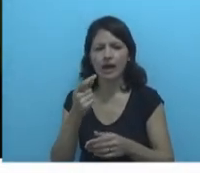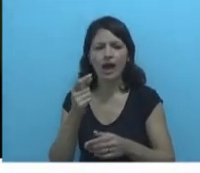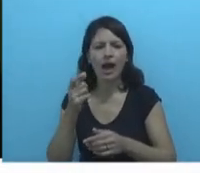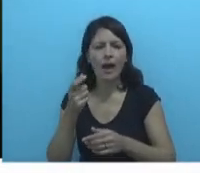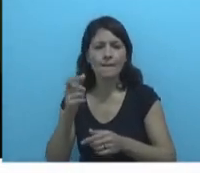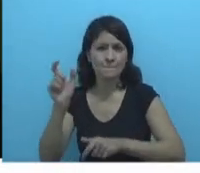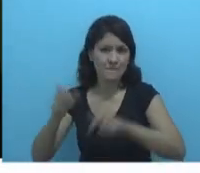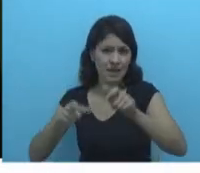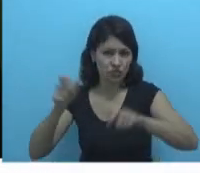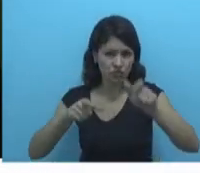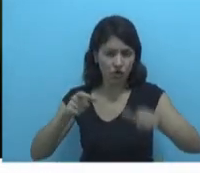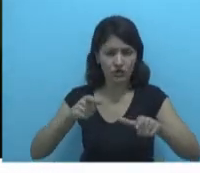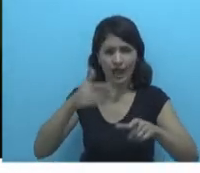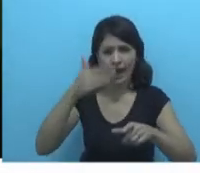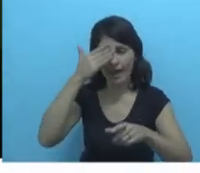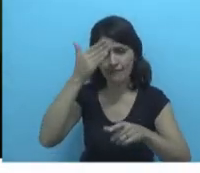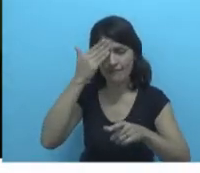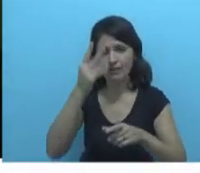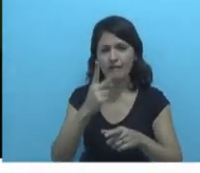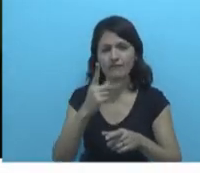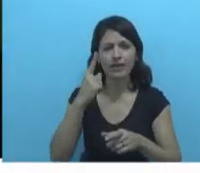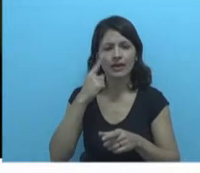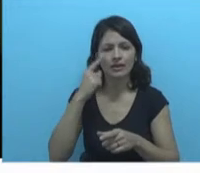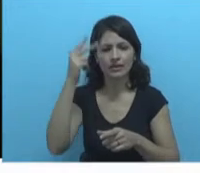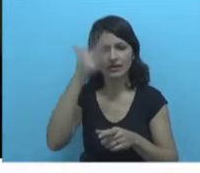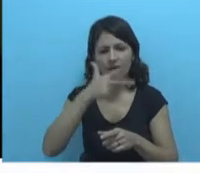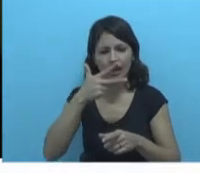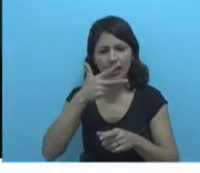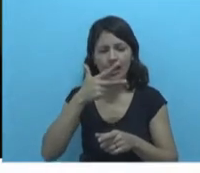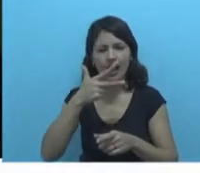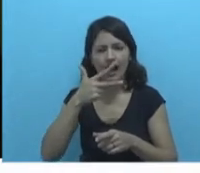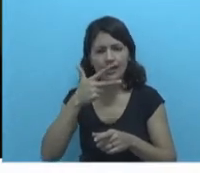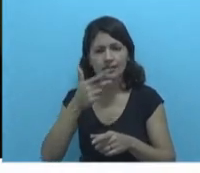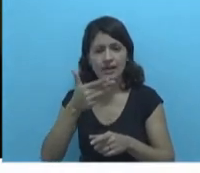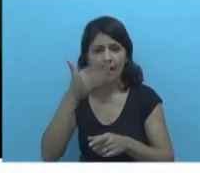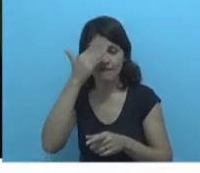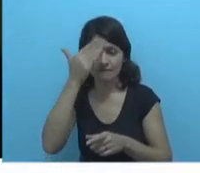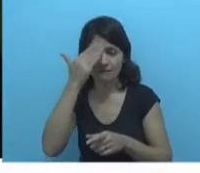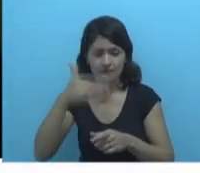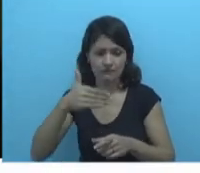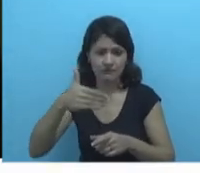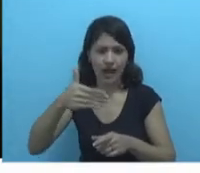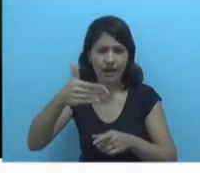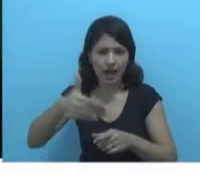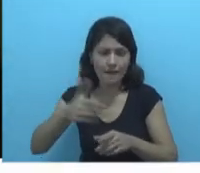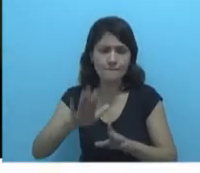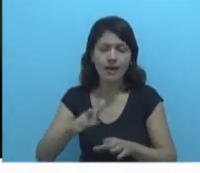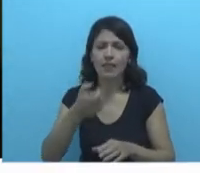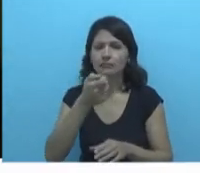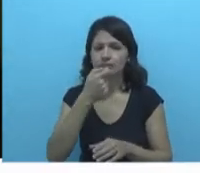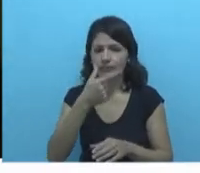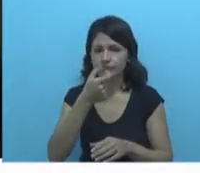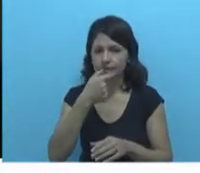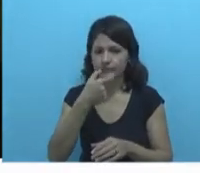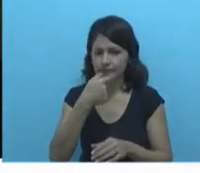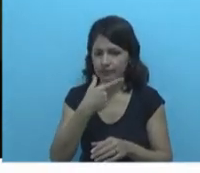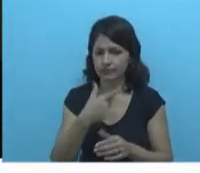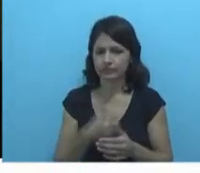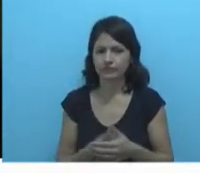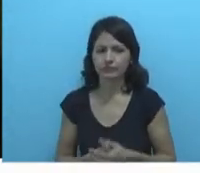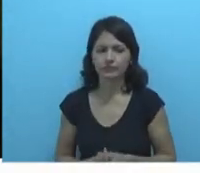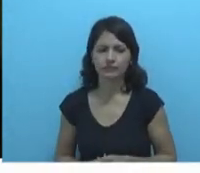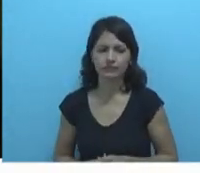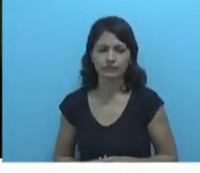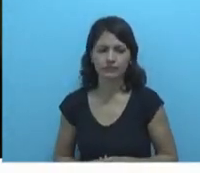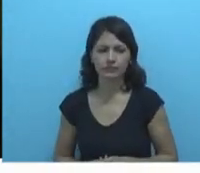todas las personas que hoy ya padecen una enfermedad crónica gracias a estos antirretrovirales,